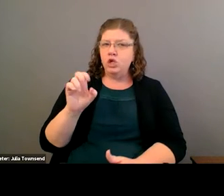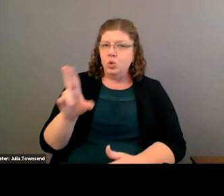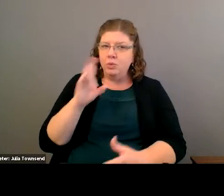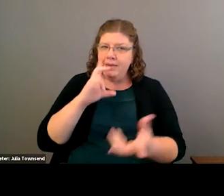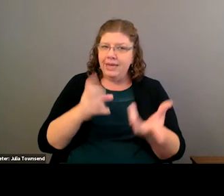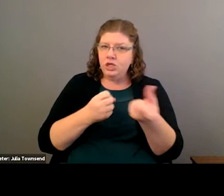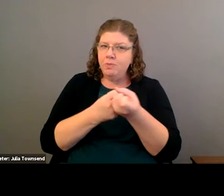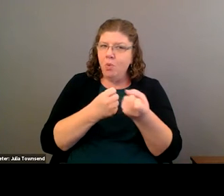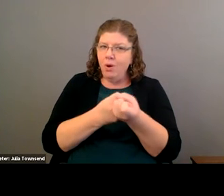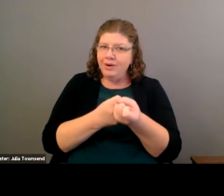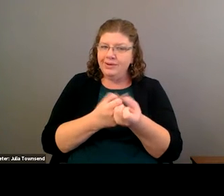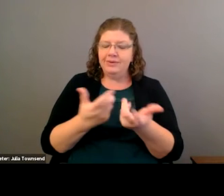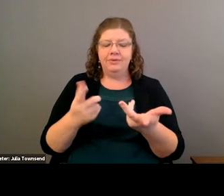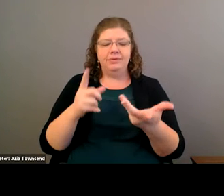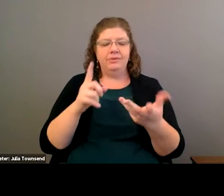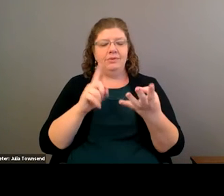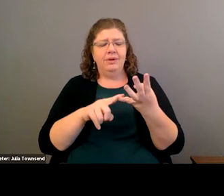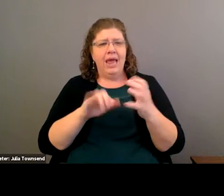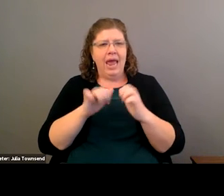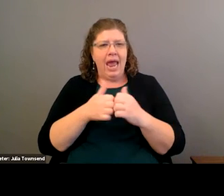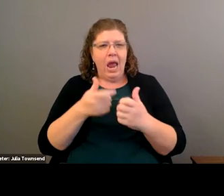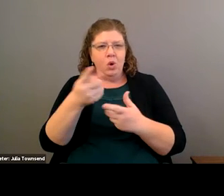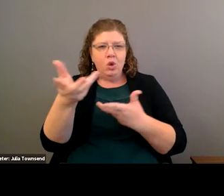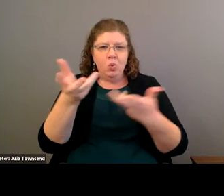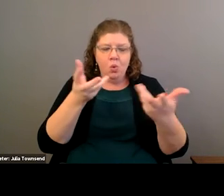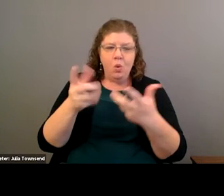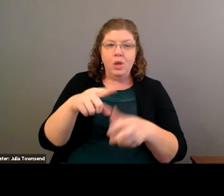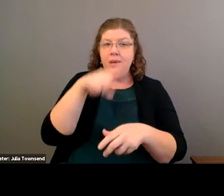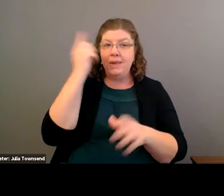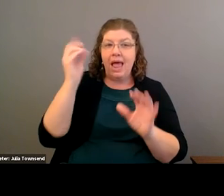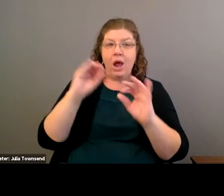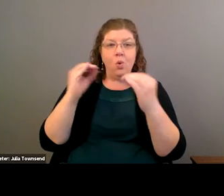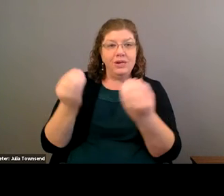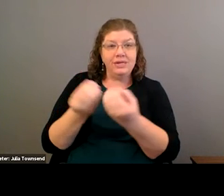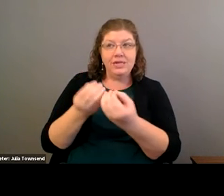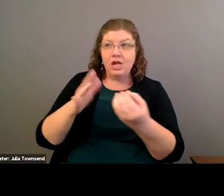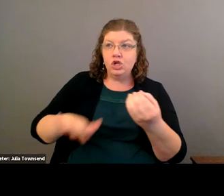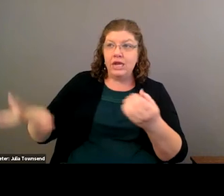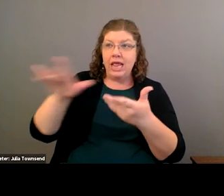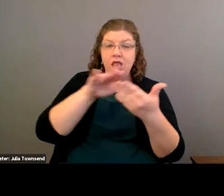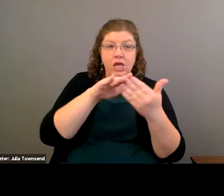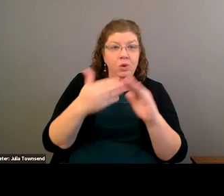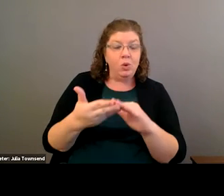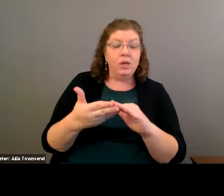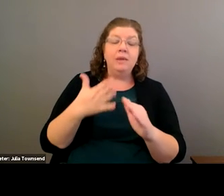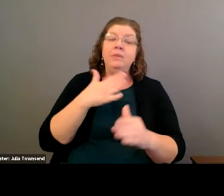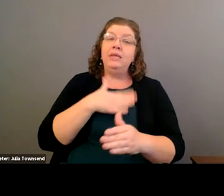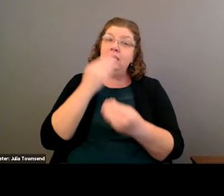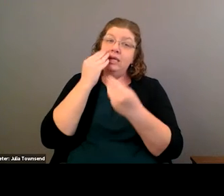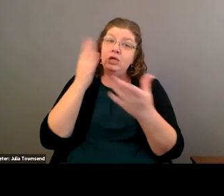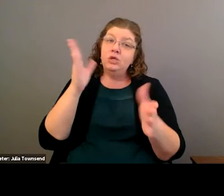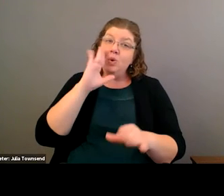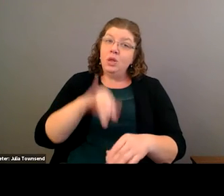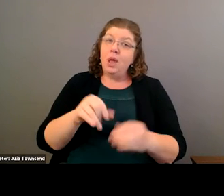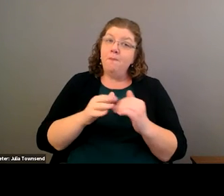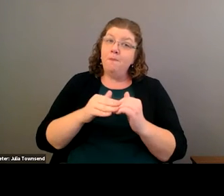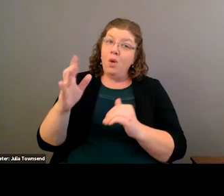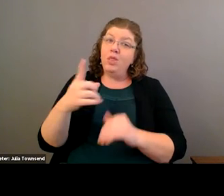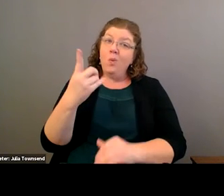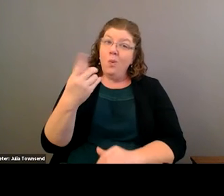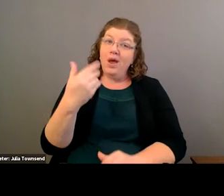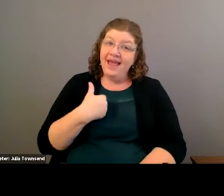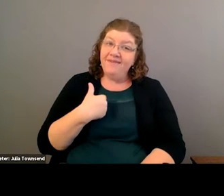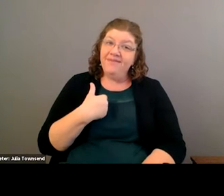están utilizando esto para apoyarlos? ¿Cómo están trabajando con organizaciones de la juventud negra en la comunidad? Y sepan que hay más de